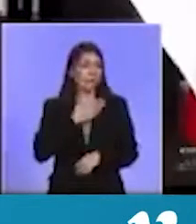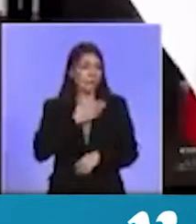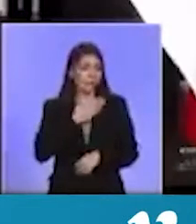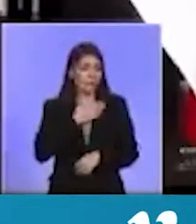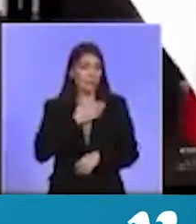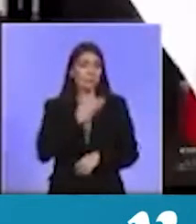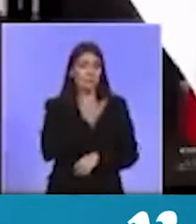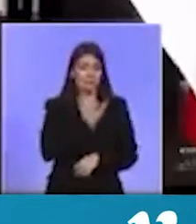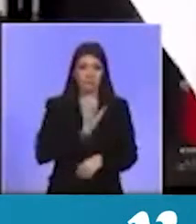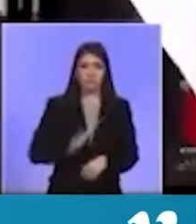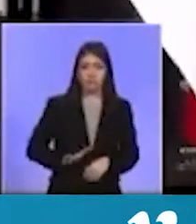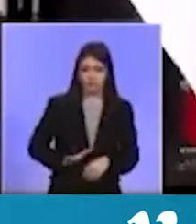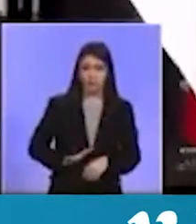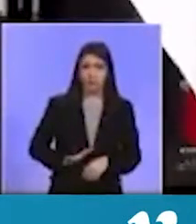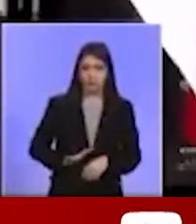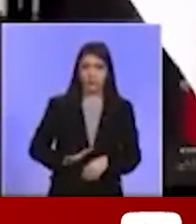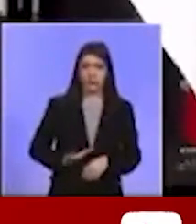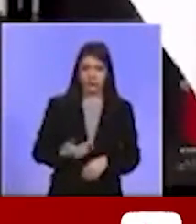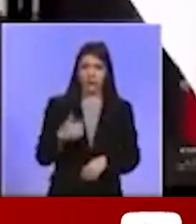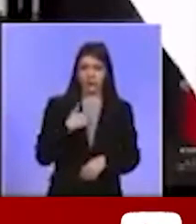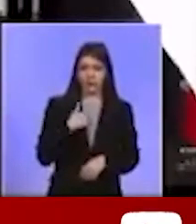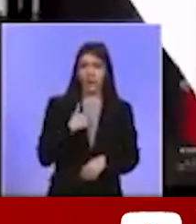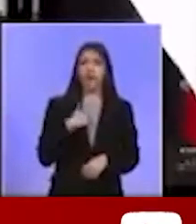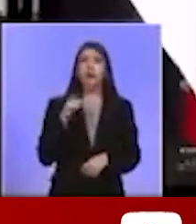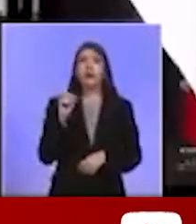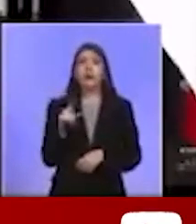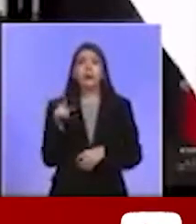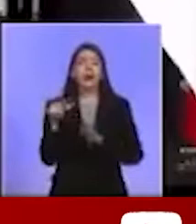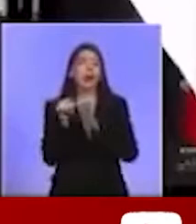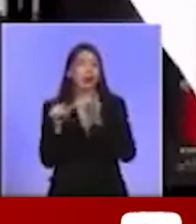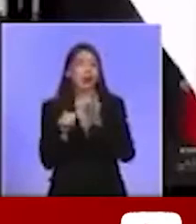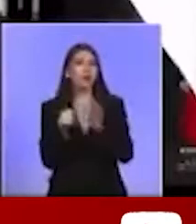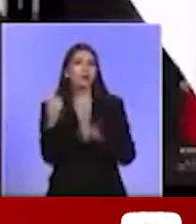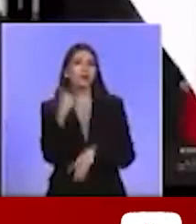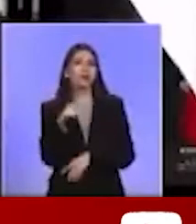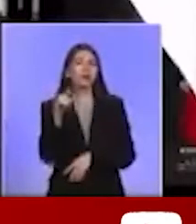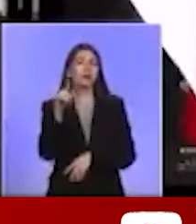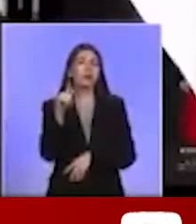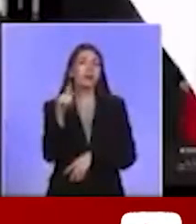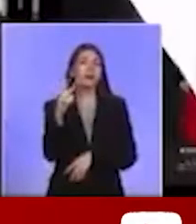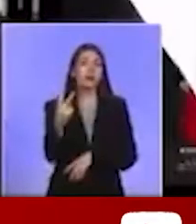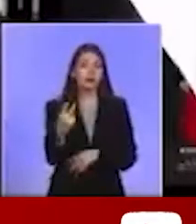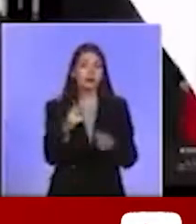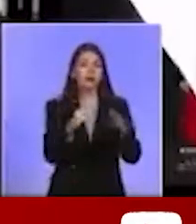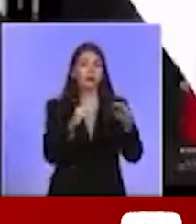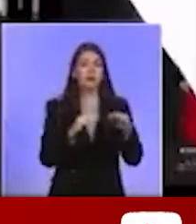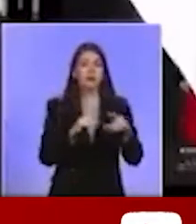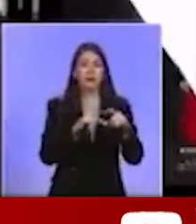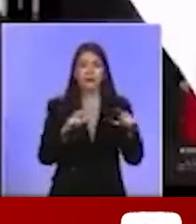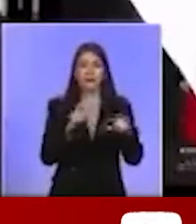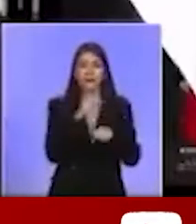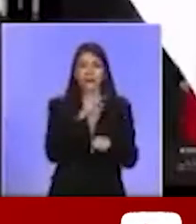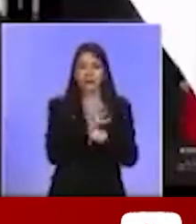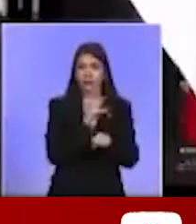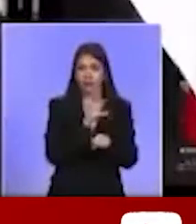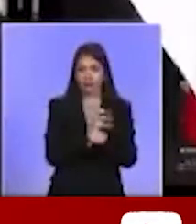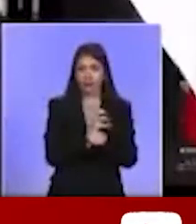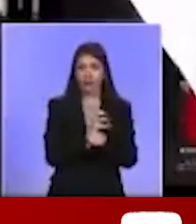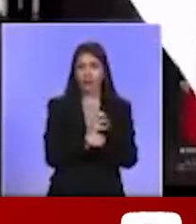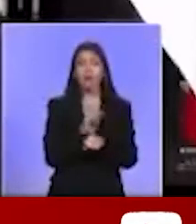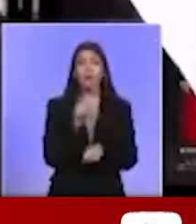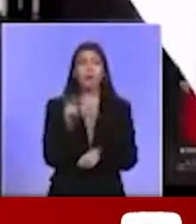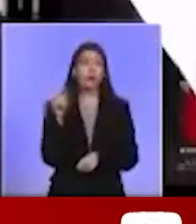sin la presencia del magistrado presidente del Tribunal Electoral del Poder Judicial de la Federación, se reanudó la sesión por la mayoría